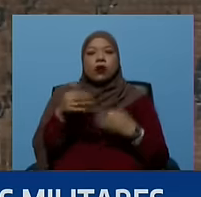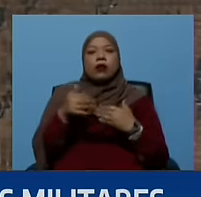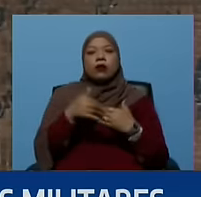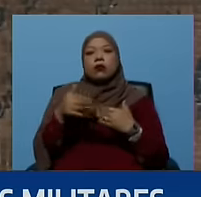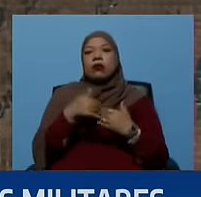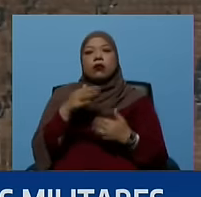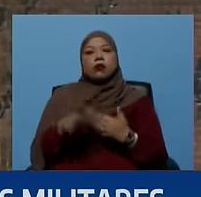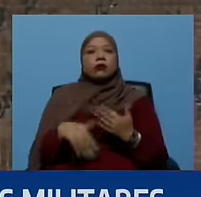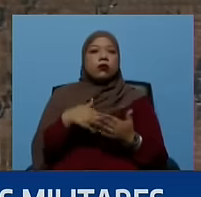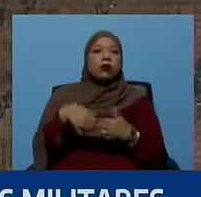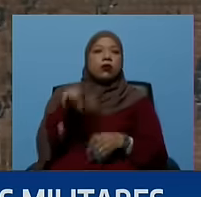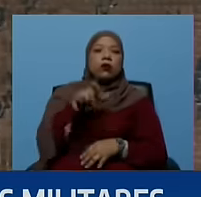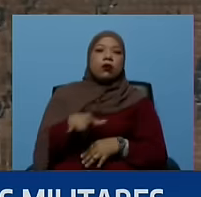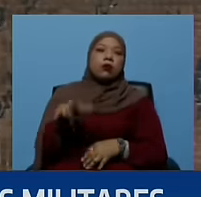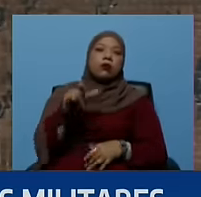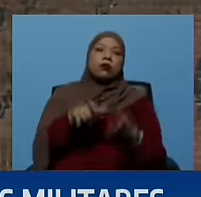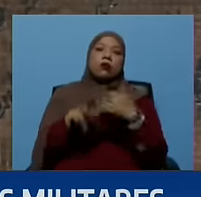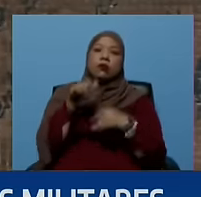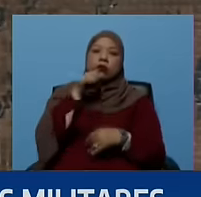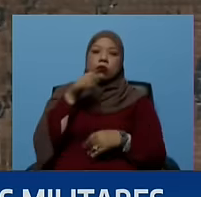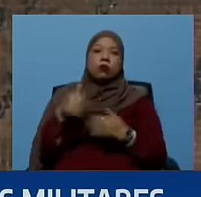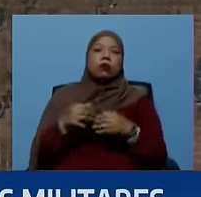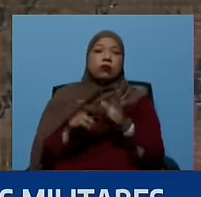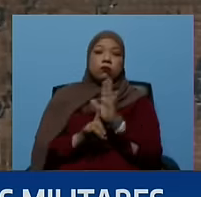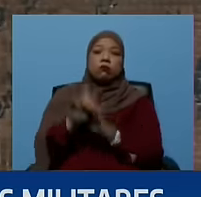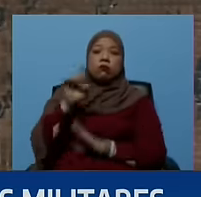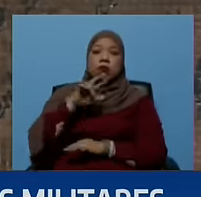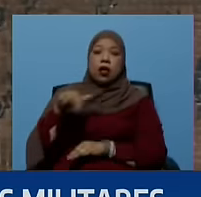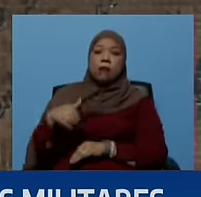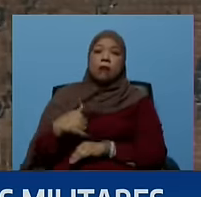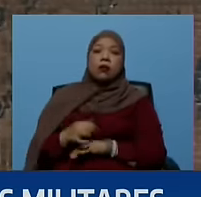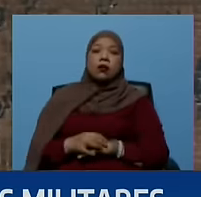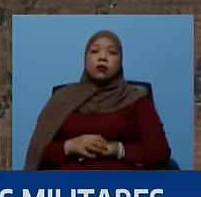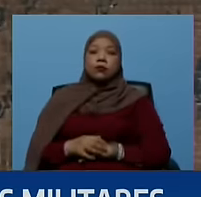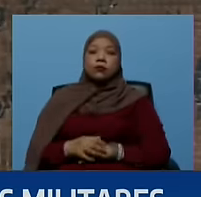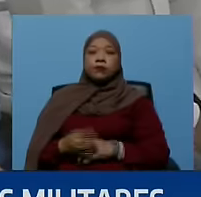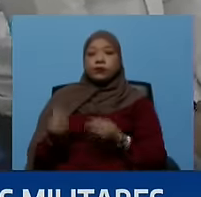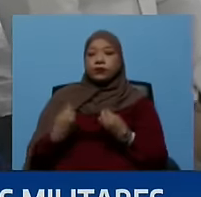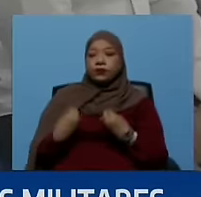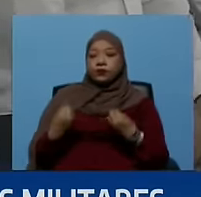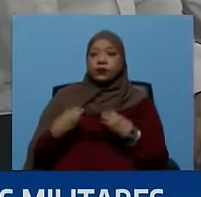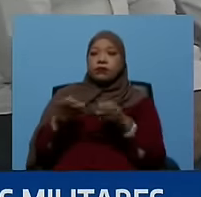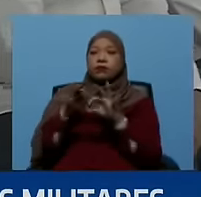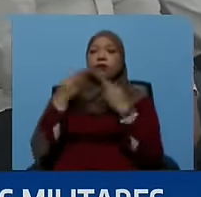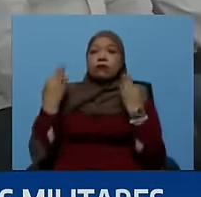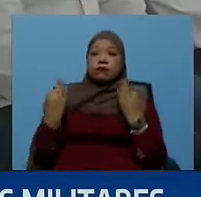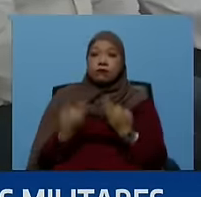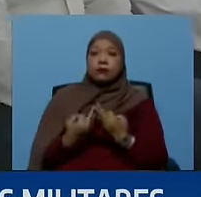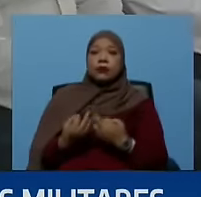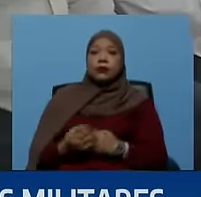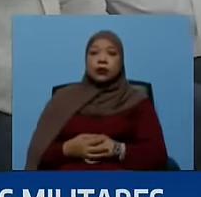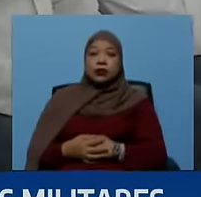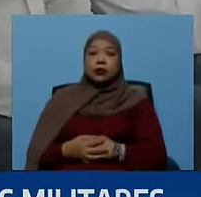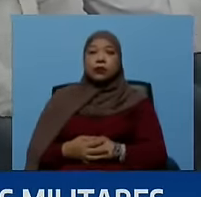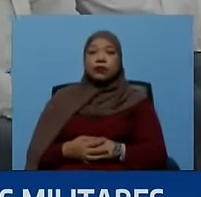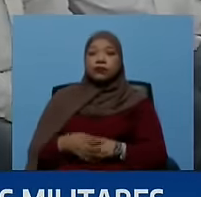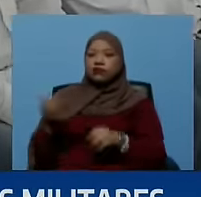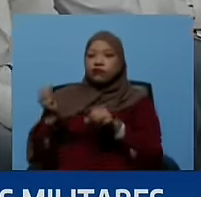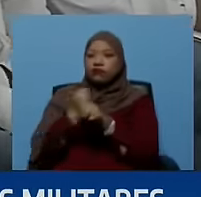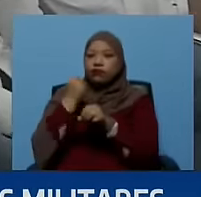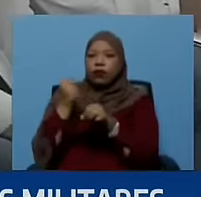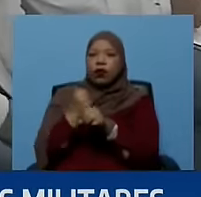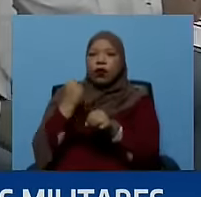que tiene para el desarrollo de la vida de la familia venezolana trabajo que se